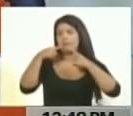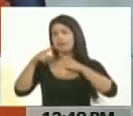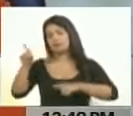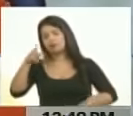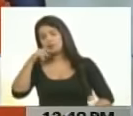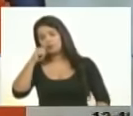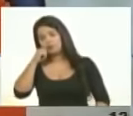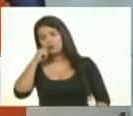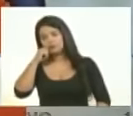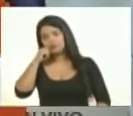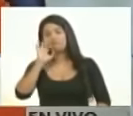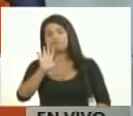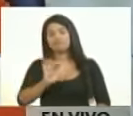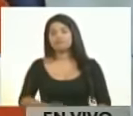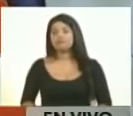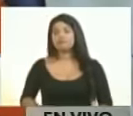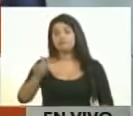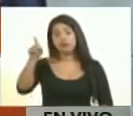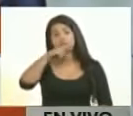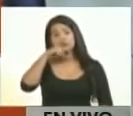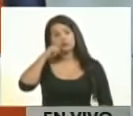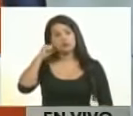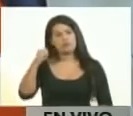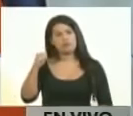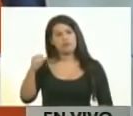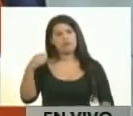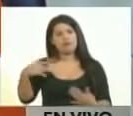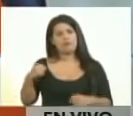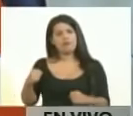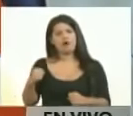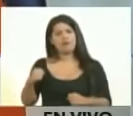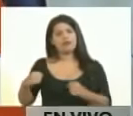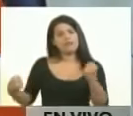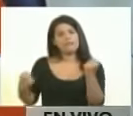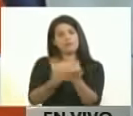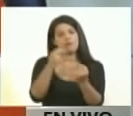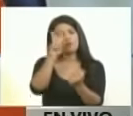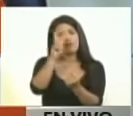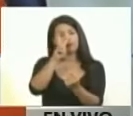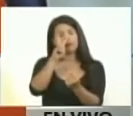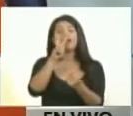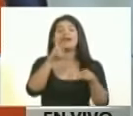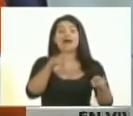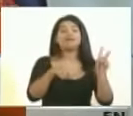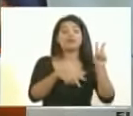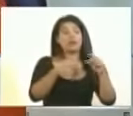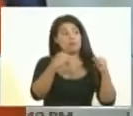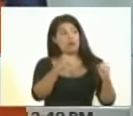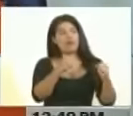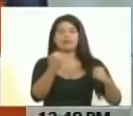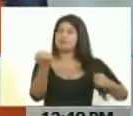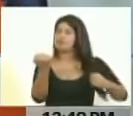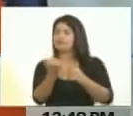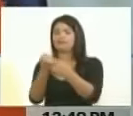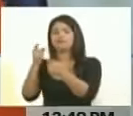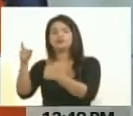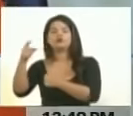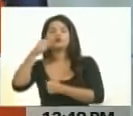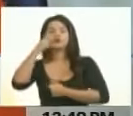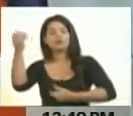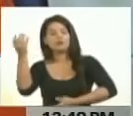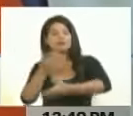Las potencialidades de Rusia al servicio de nuestro pueblo y las potencialidades de Venezuela al servicio del pueblo de